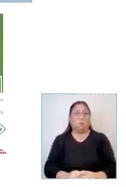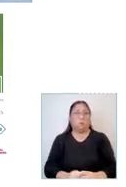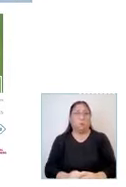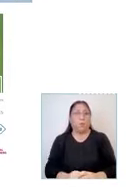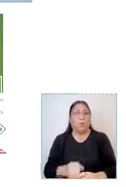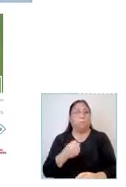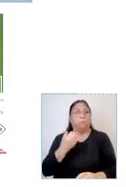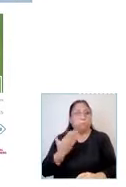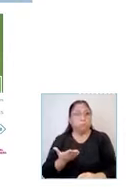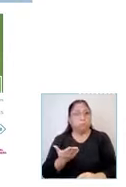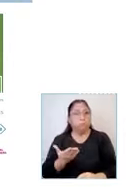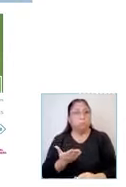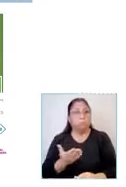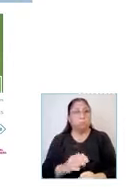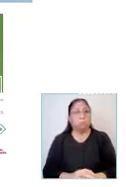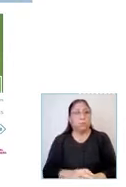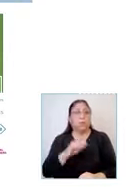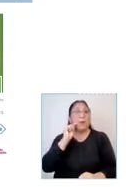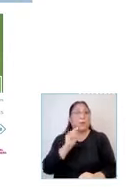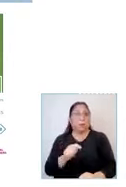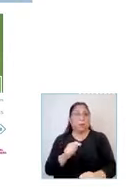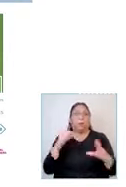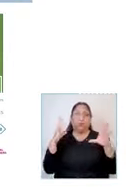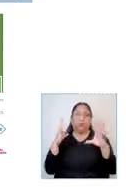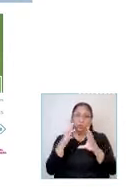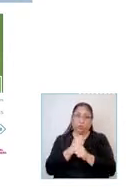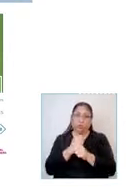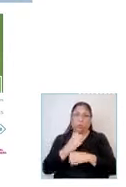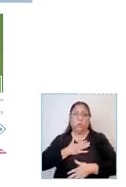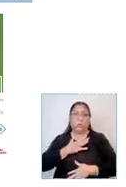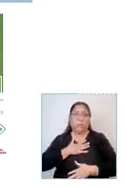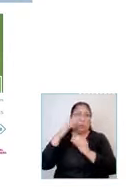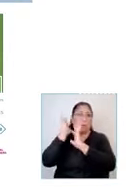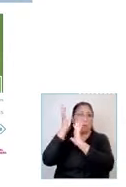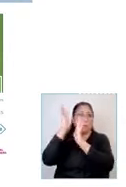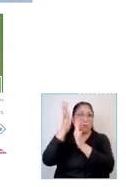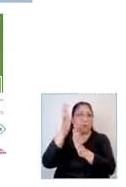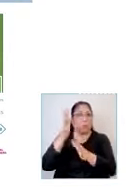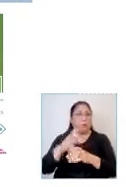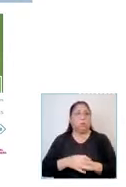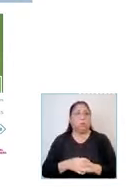Entonces, este es el resumen de mi presentación.